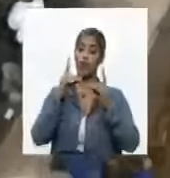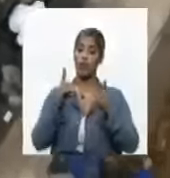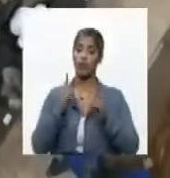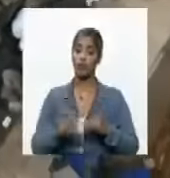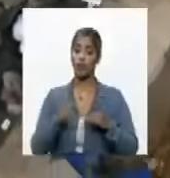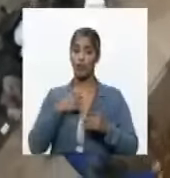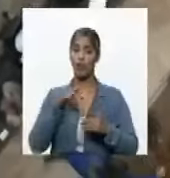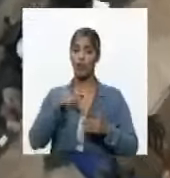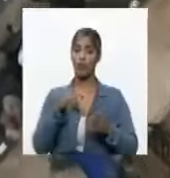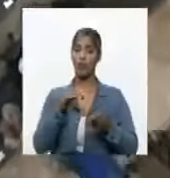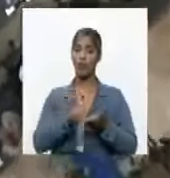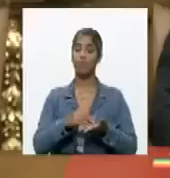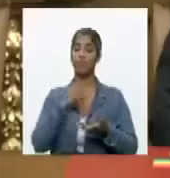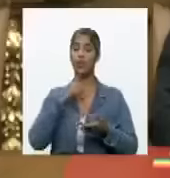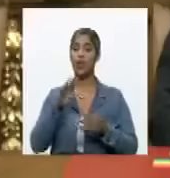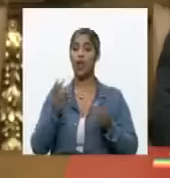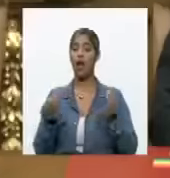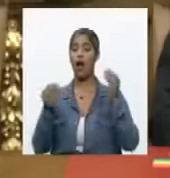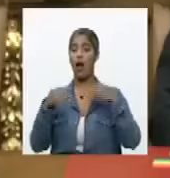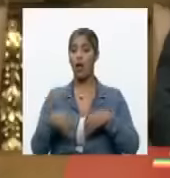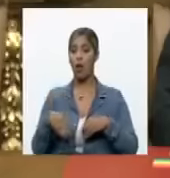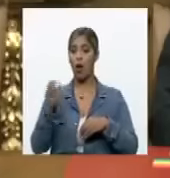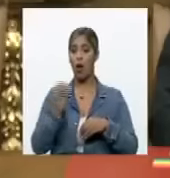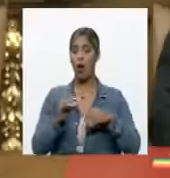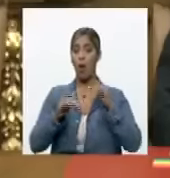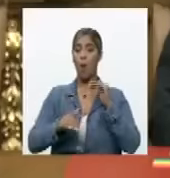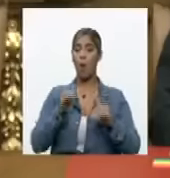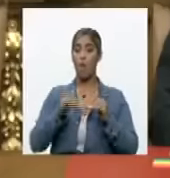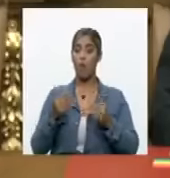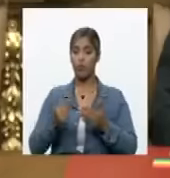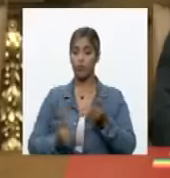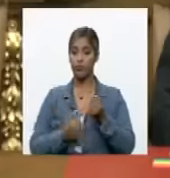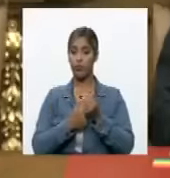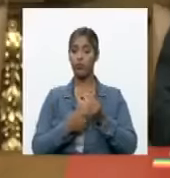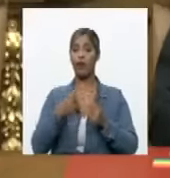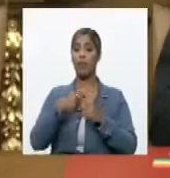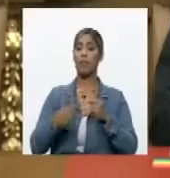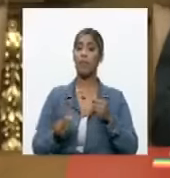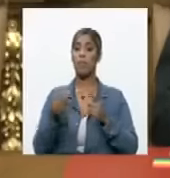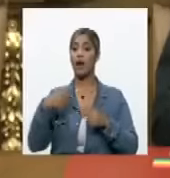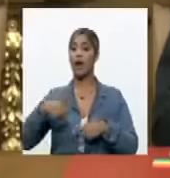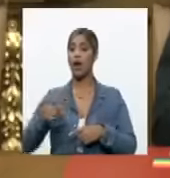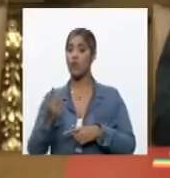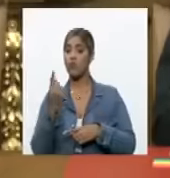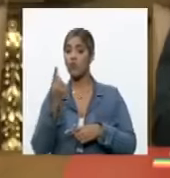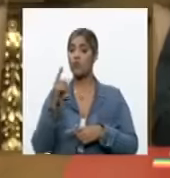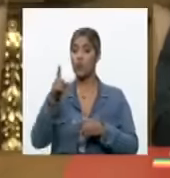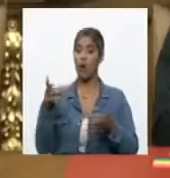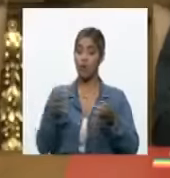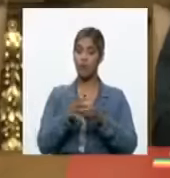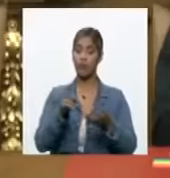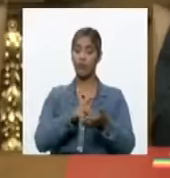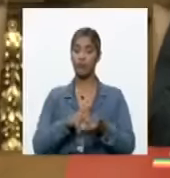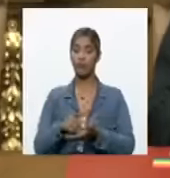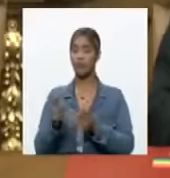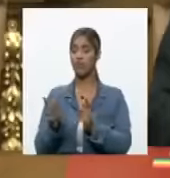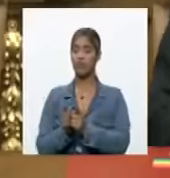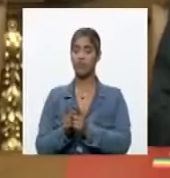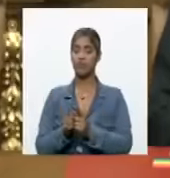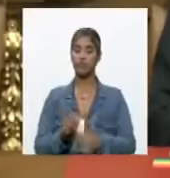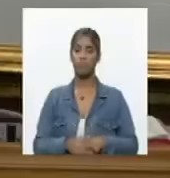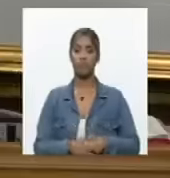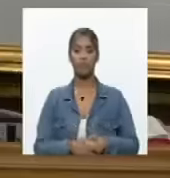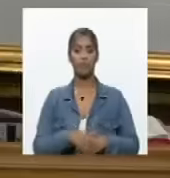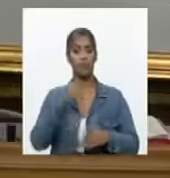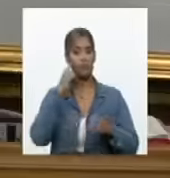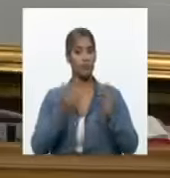se priorizará el consenso o por el voto favorable de la mitad más uno de los miembros presentes. Es todo, presidente.